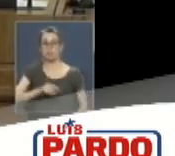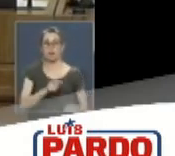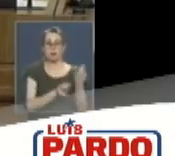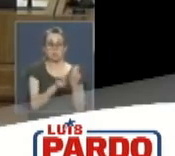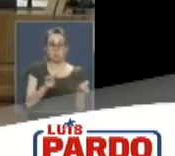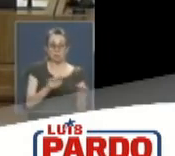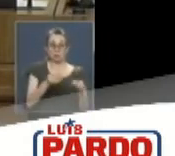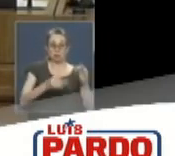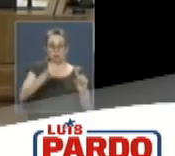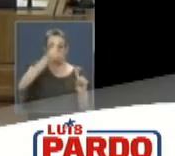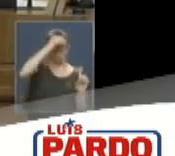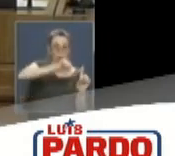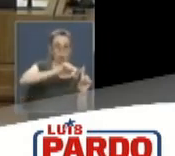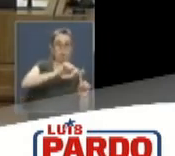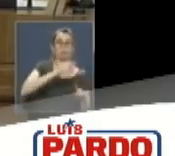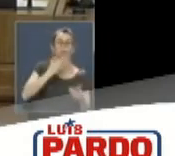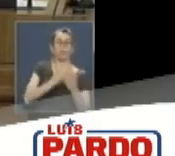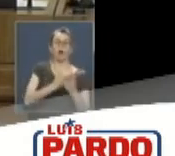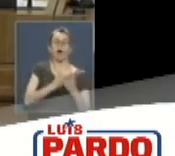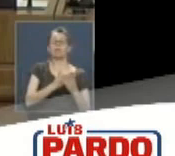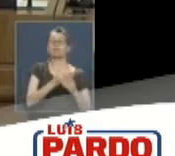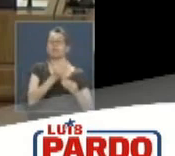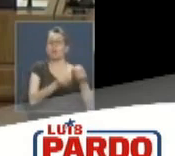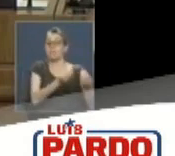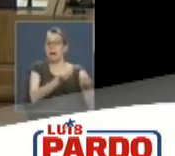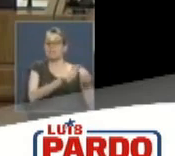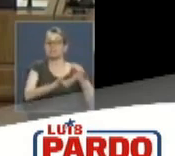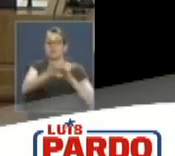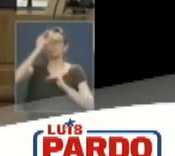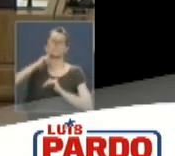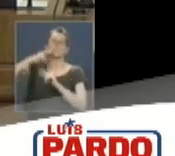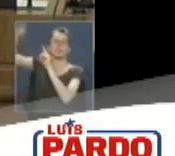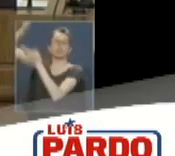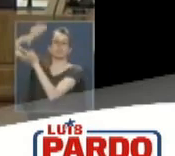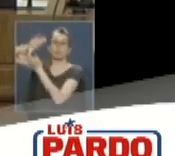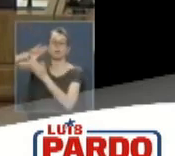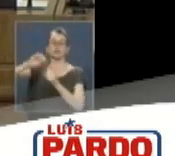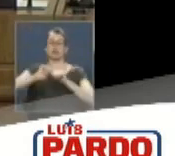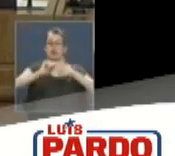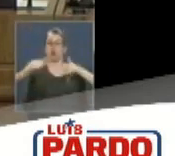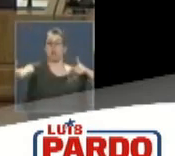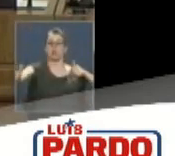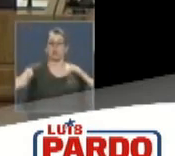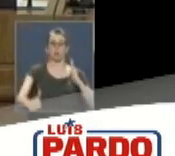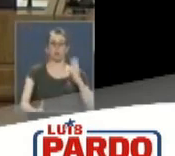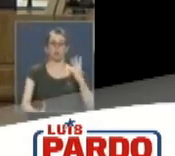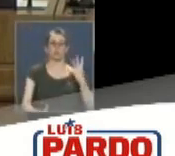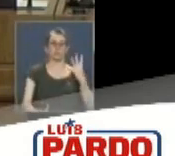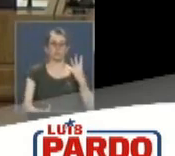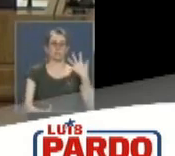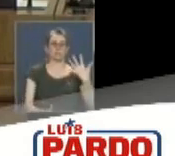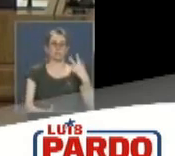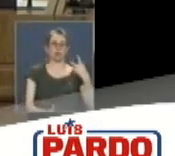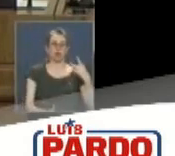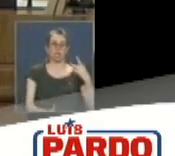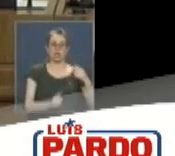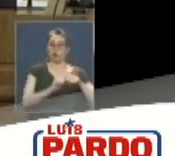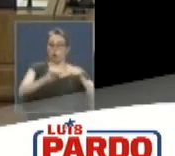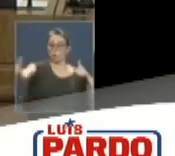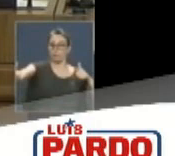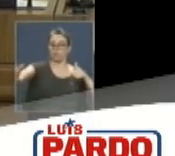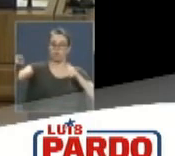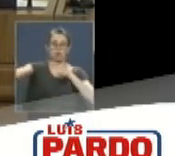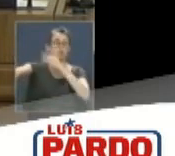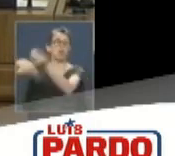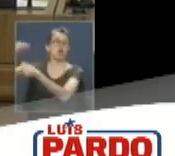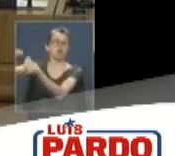extranjero al momento de los hechos o a 45 kilómetros del lugar de los hechos resultaron igualmente condenados. Personas que al momento de